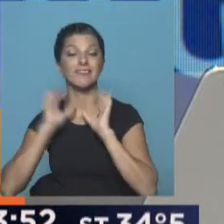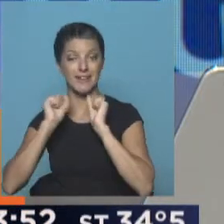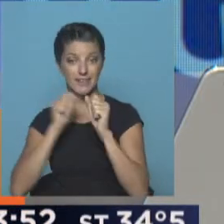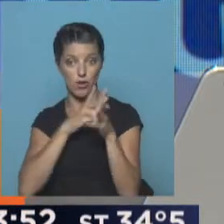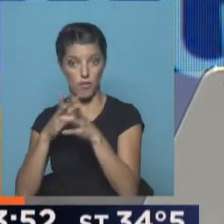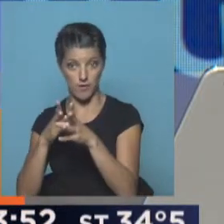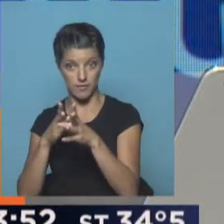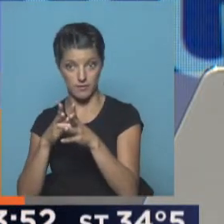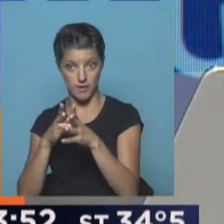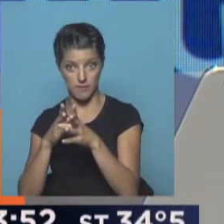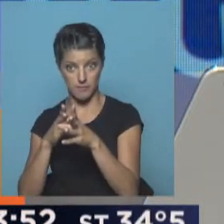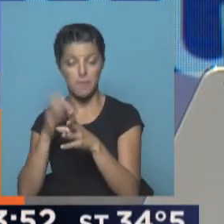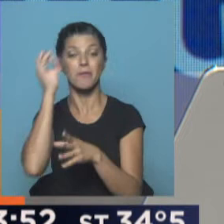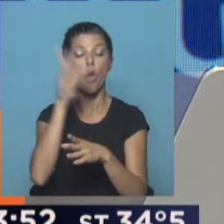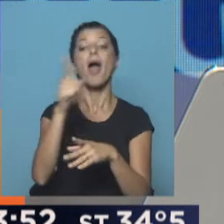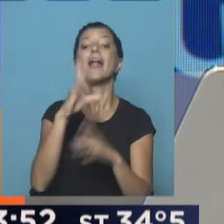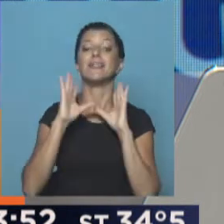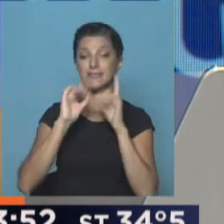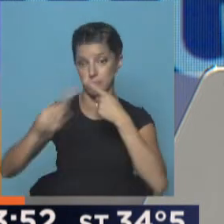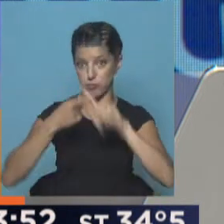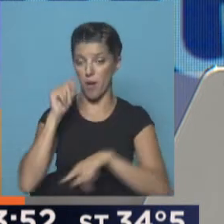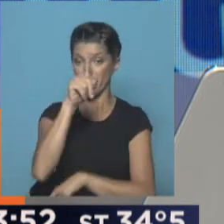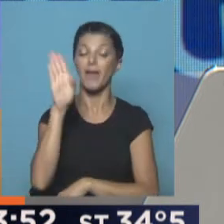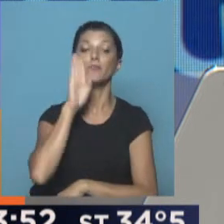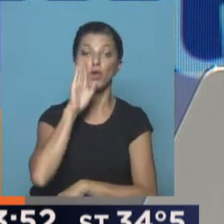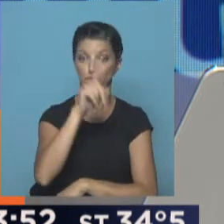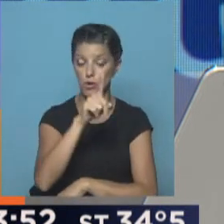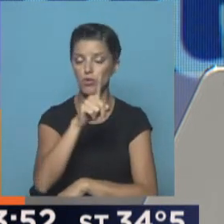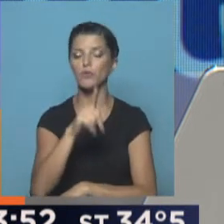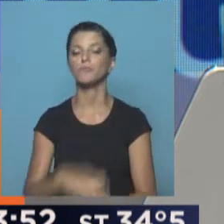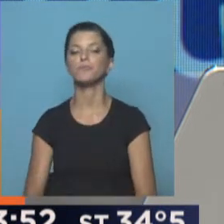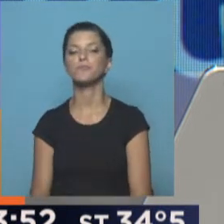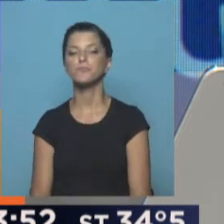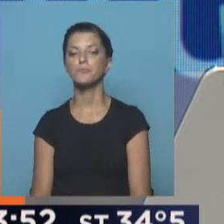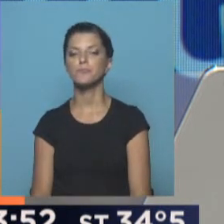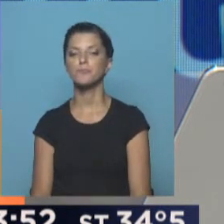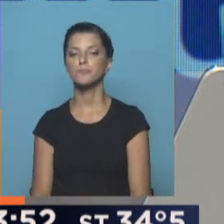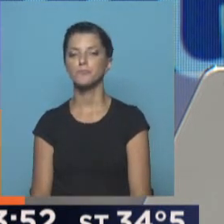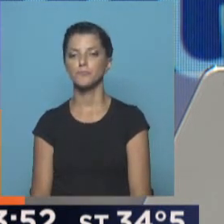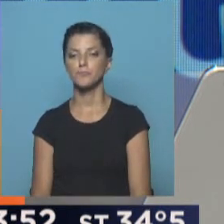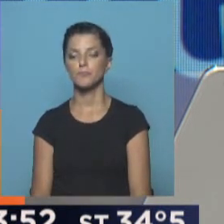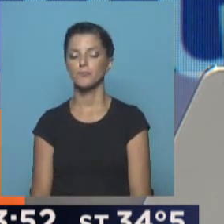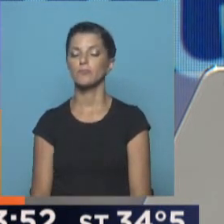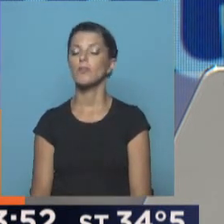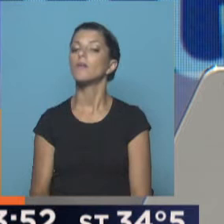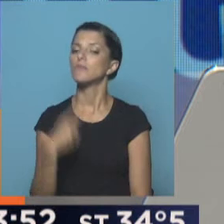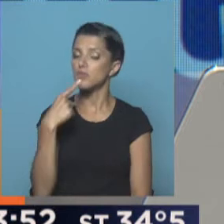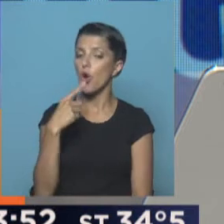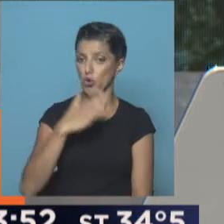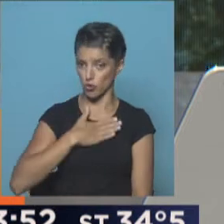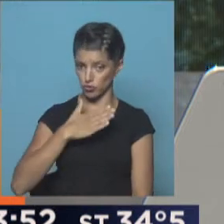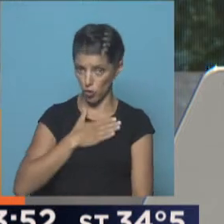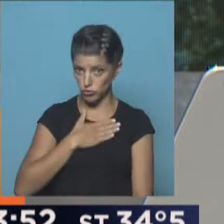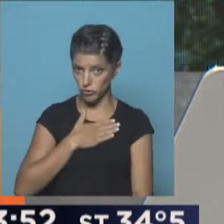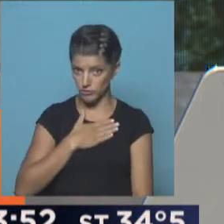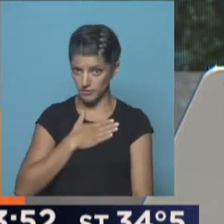Defensa de Estado de Donald Trump, que ha dicho que no va a permitir, los Estados Unidos con su séptima flota